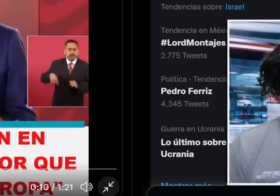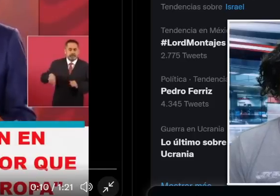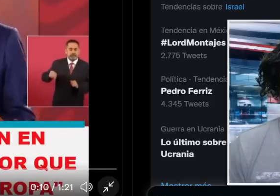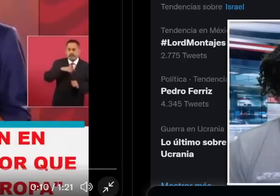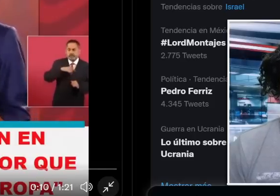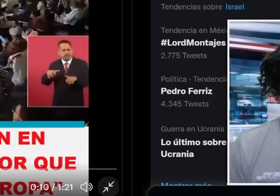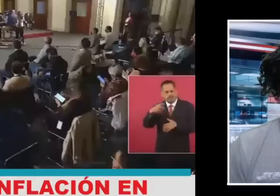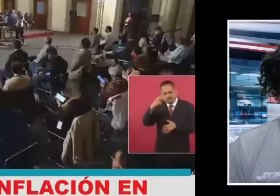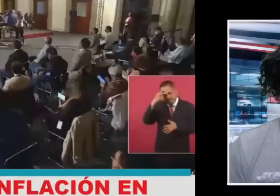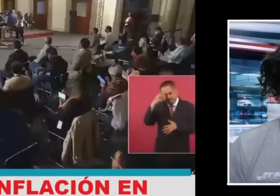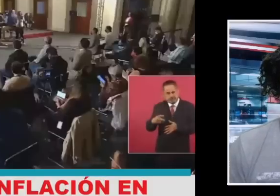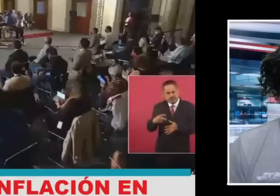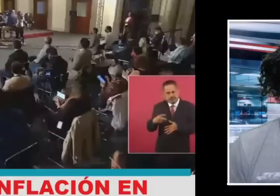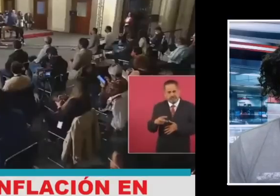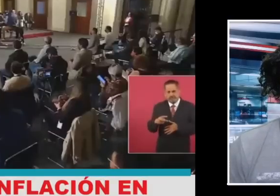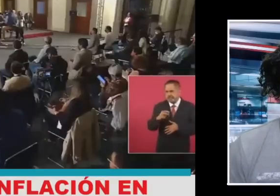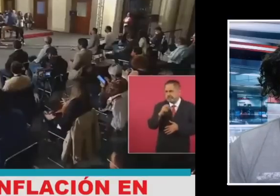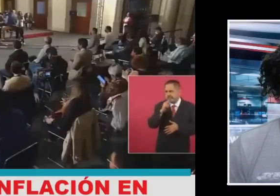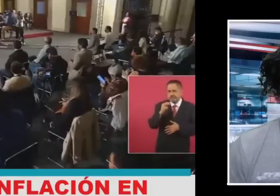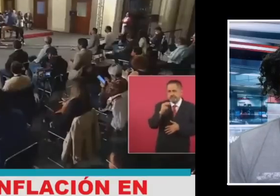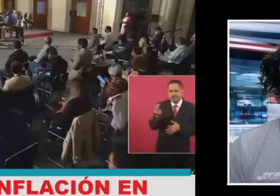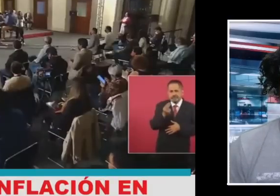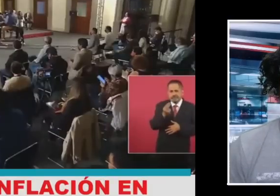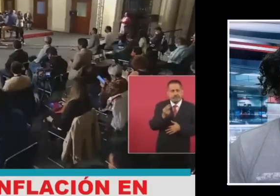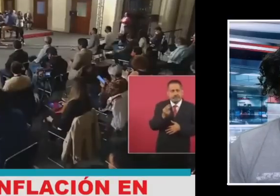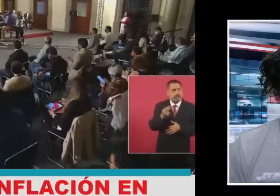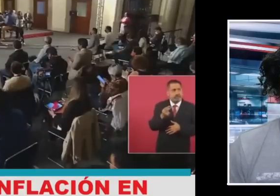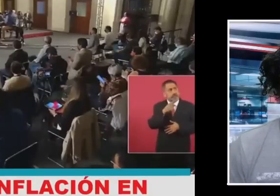por qué ir a la retaguardia